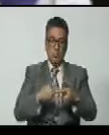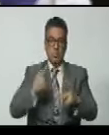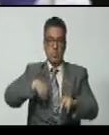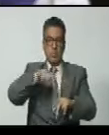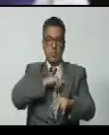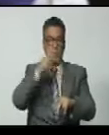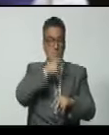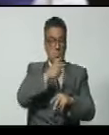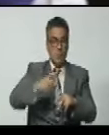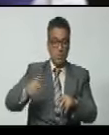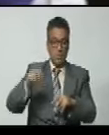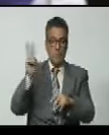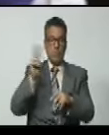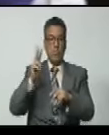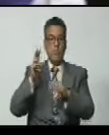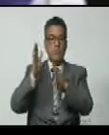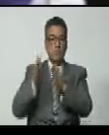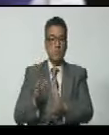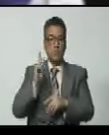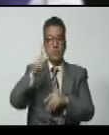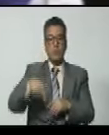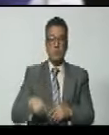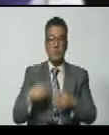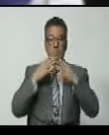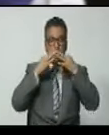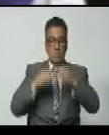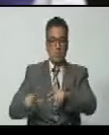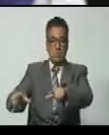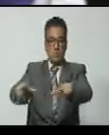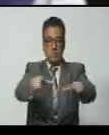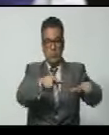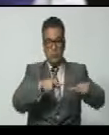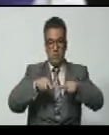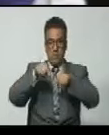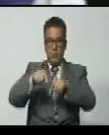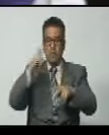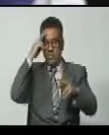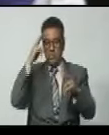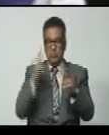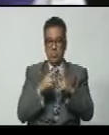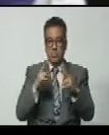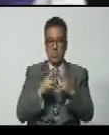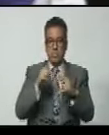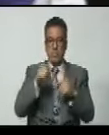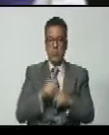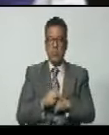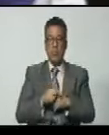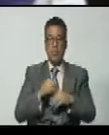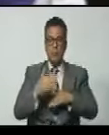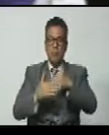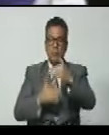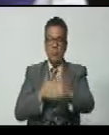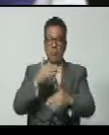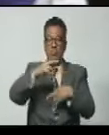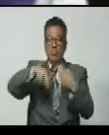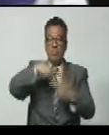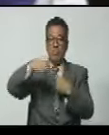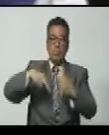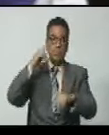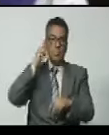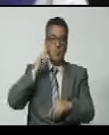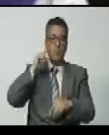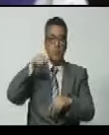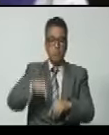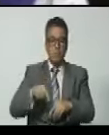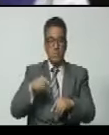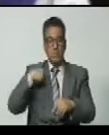nuestra población y al pueblo venezolano, sino también será un escenario para dar a conocer los avances de la revolución bolivariana a